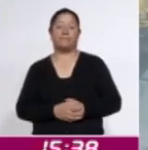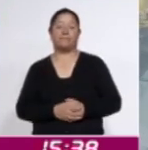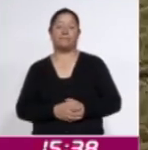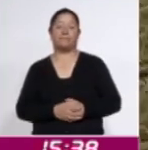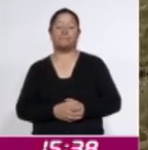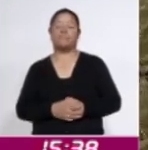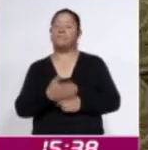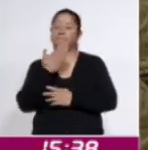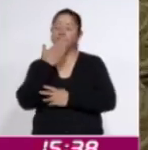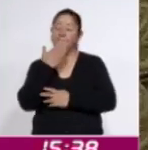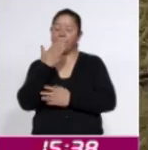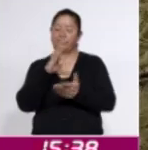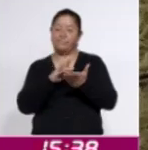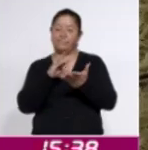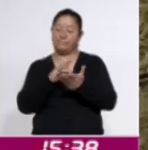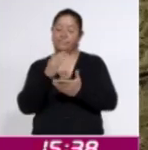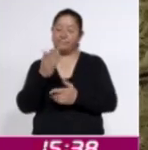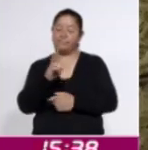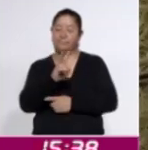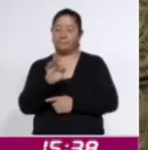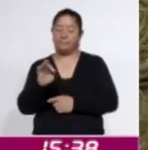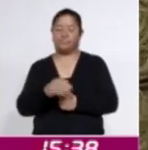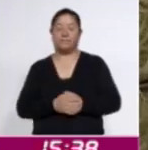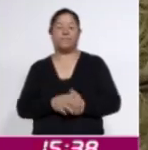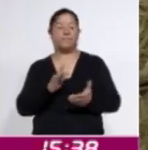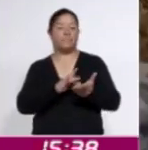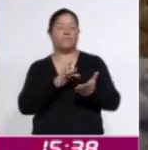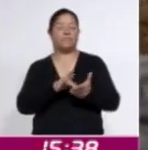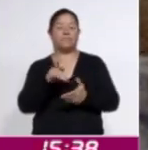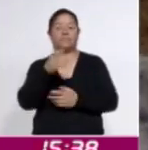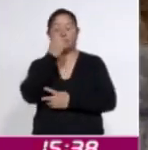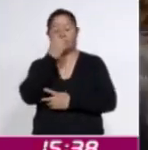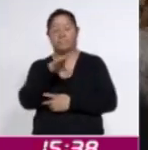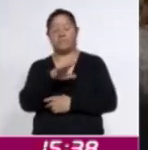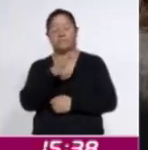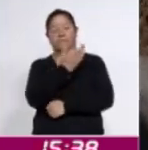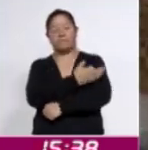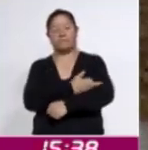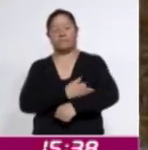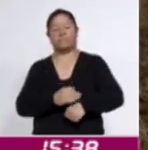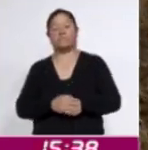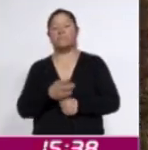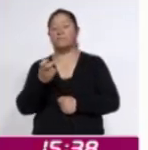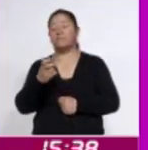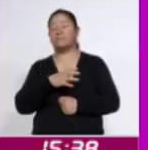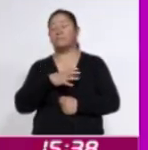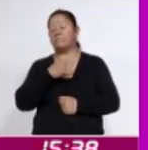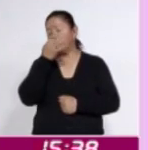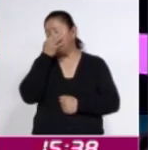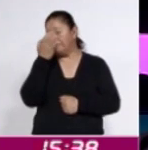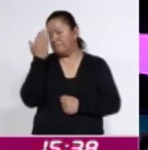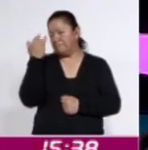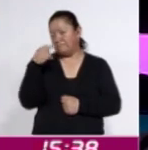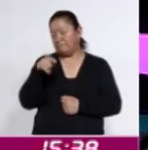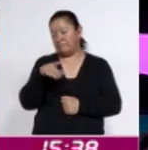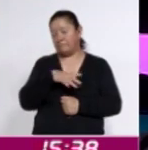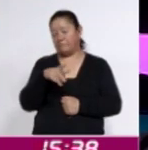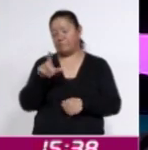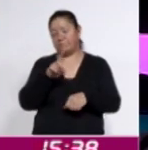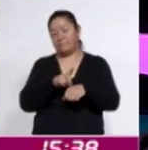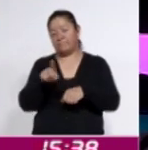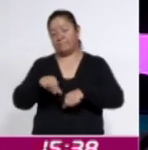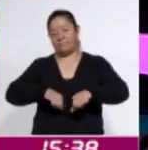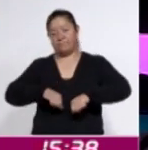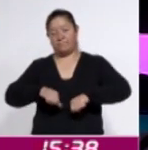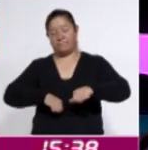Muy bien, muchísimas gracias, Victoria. Gracias, que tengas una estupenda tarde. Esto transcurrió hace unos minutos ahí en el marco de las